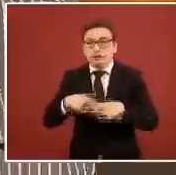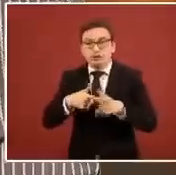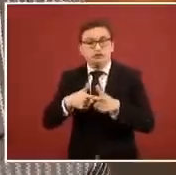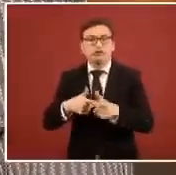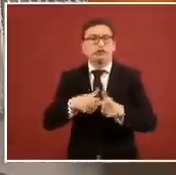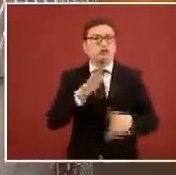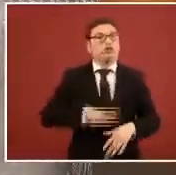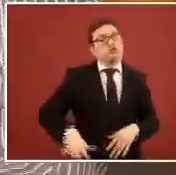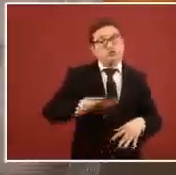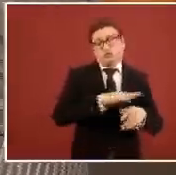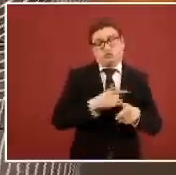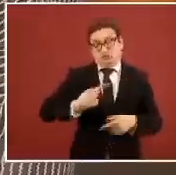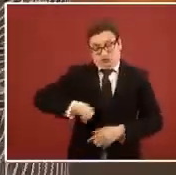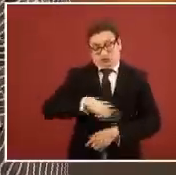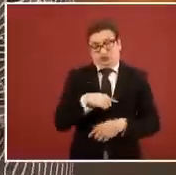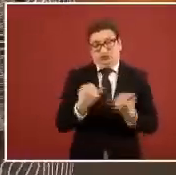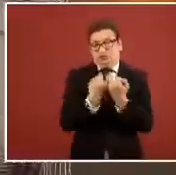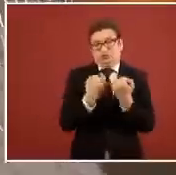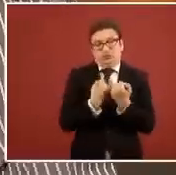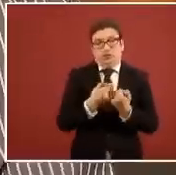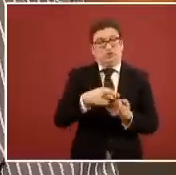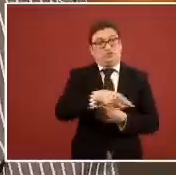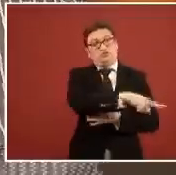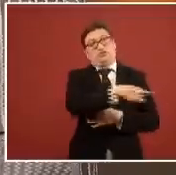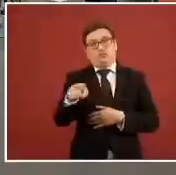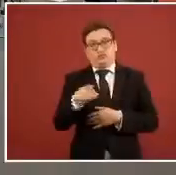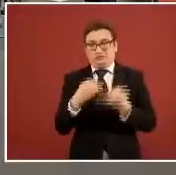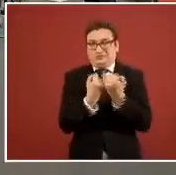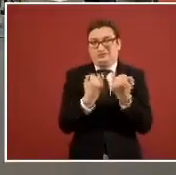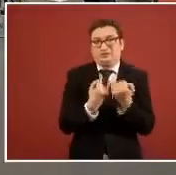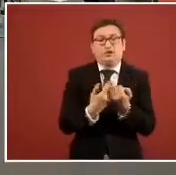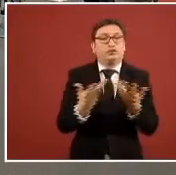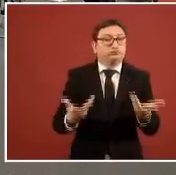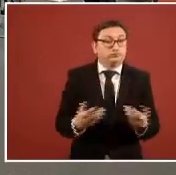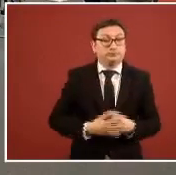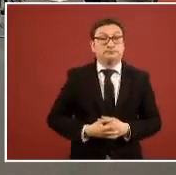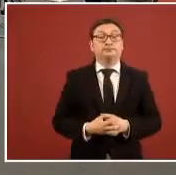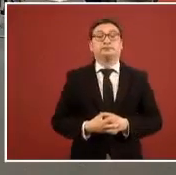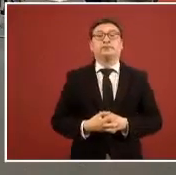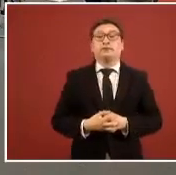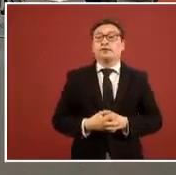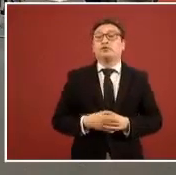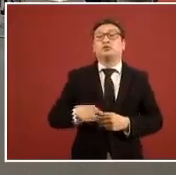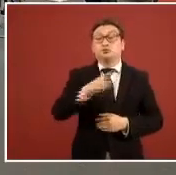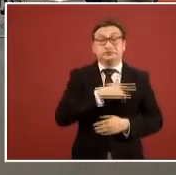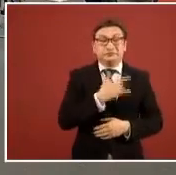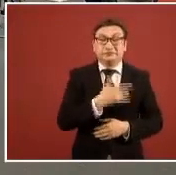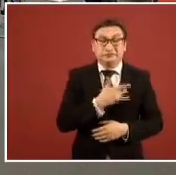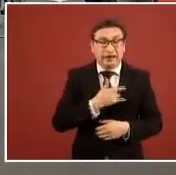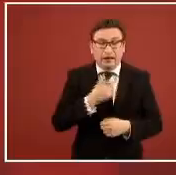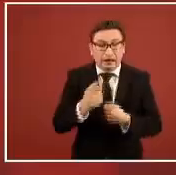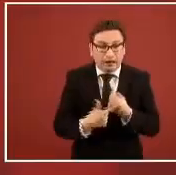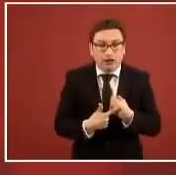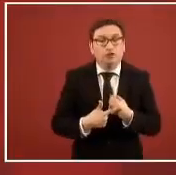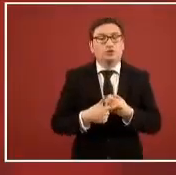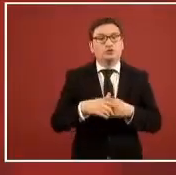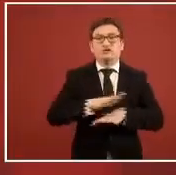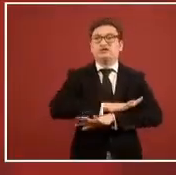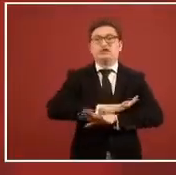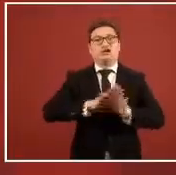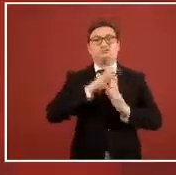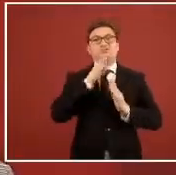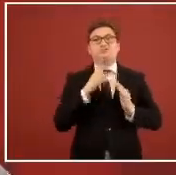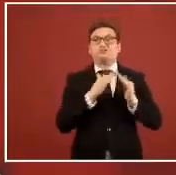el espacio público, o estamos, ustedes incluidas, si presentáramos síntomas, no debemos ya